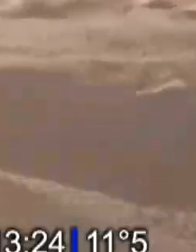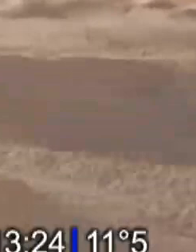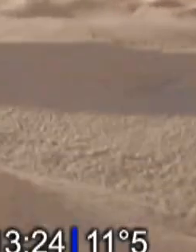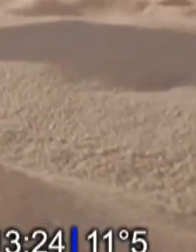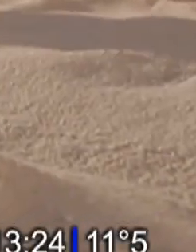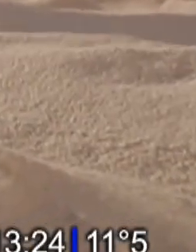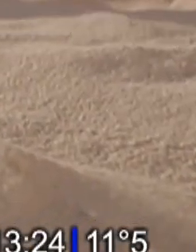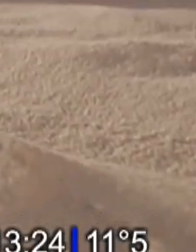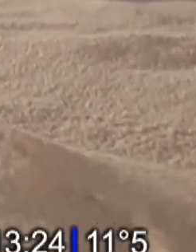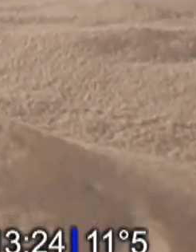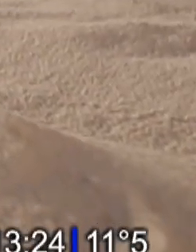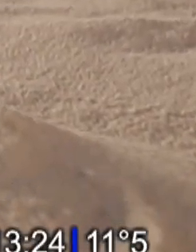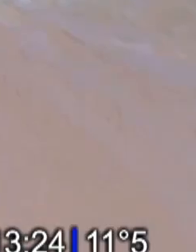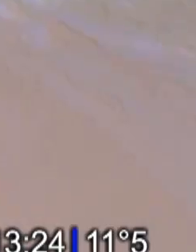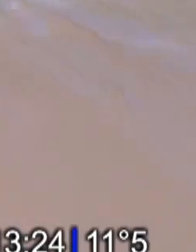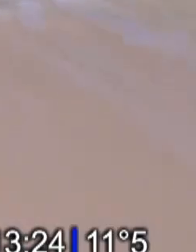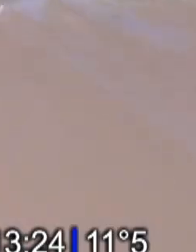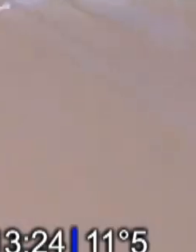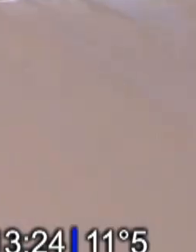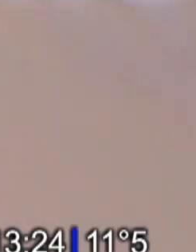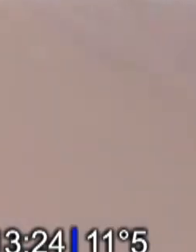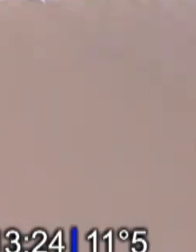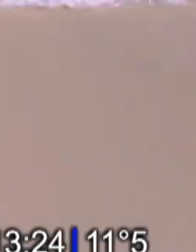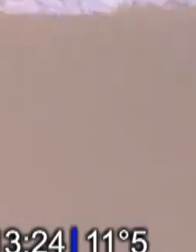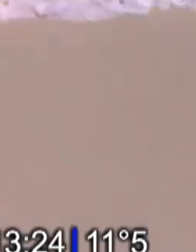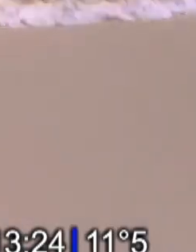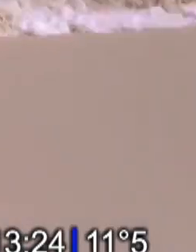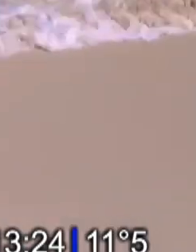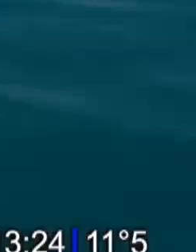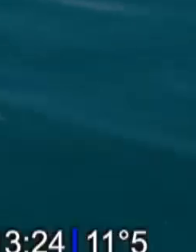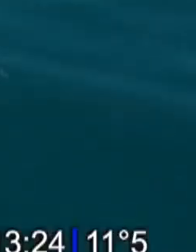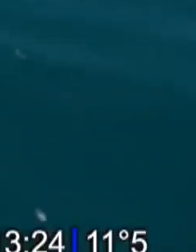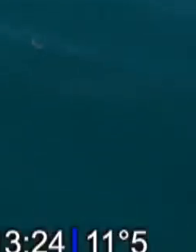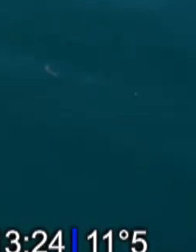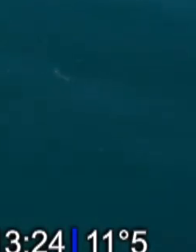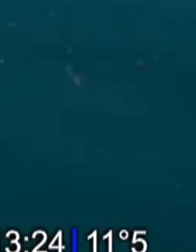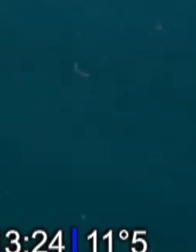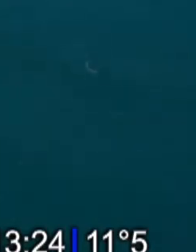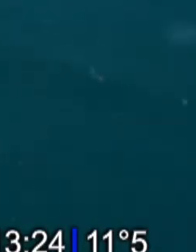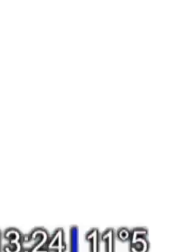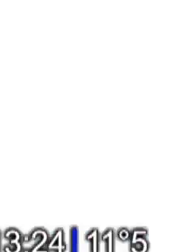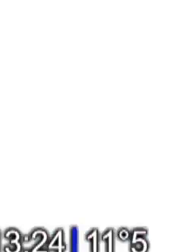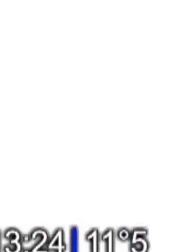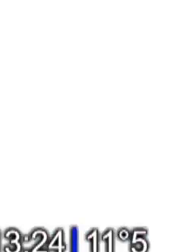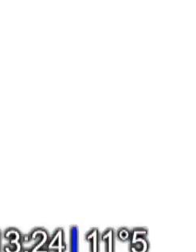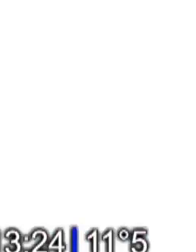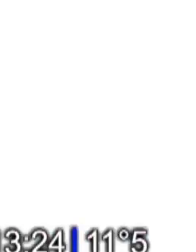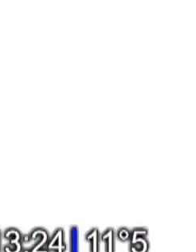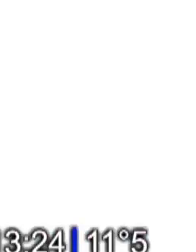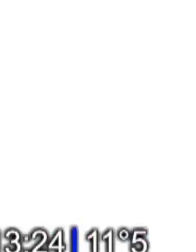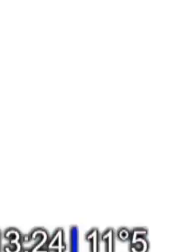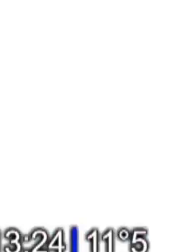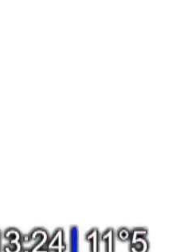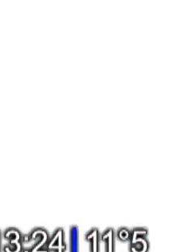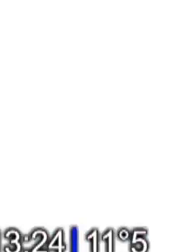Ya lo sabemos, estás extrañando la arena, el sol y un buen chapuzón. Por eso, en San